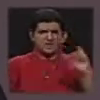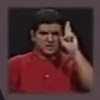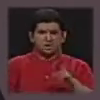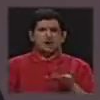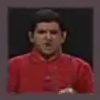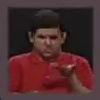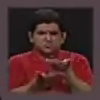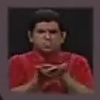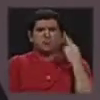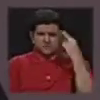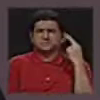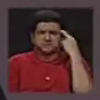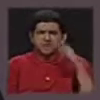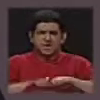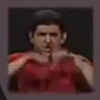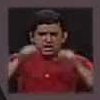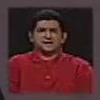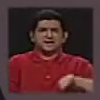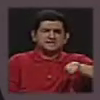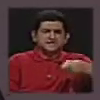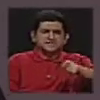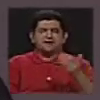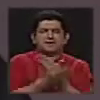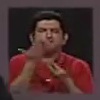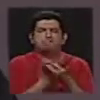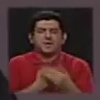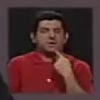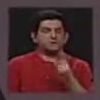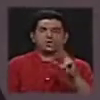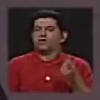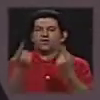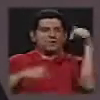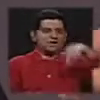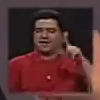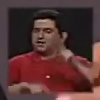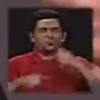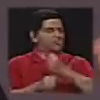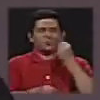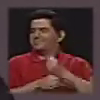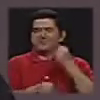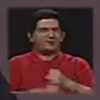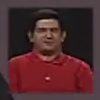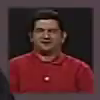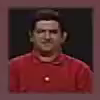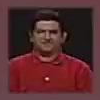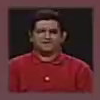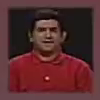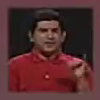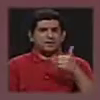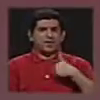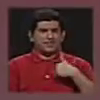oferta muy razonable bajo el sistema llave en mano y dijeron, aquí no volvemos porque no se puede trabajar en este país. Entendemos que tenemos